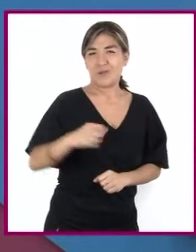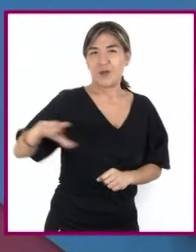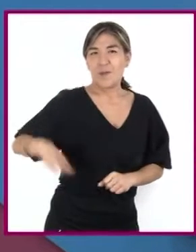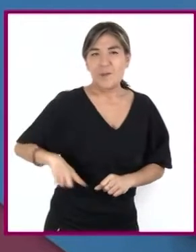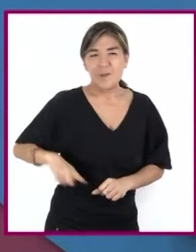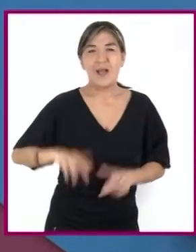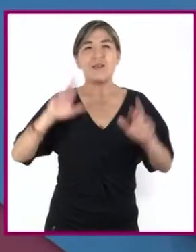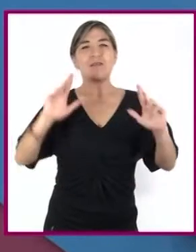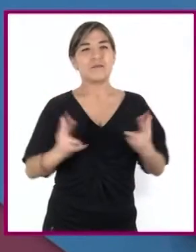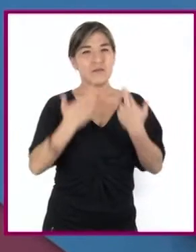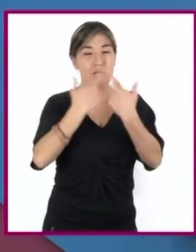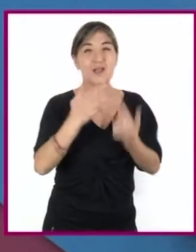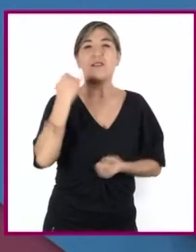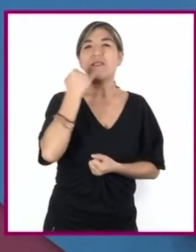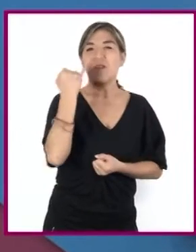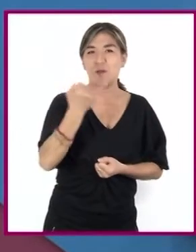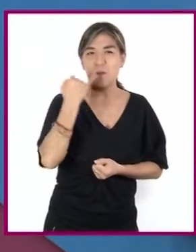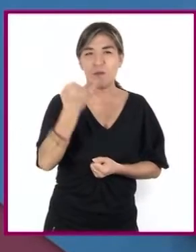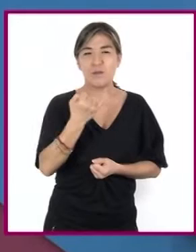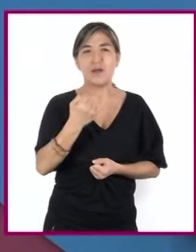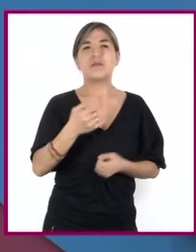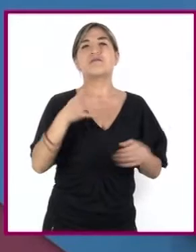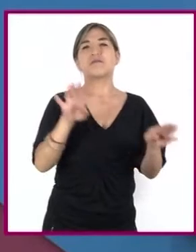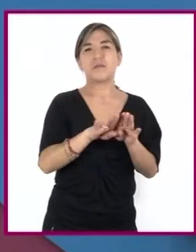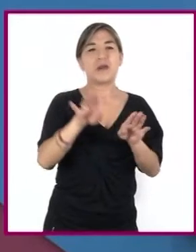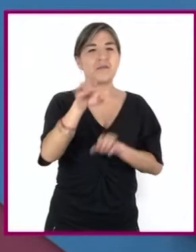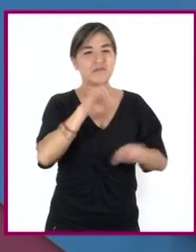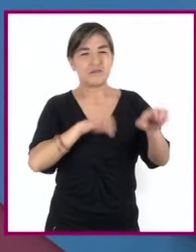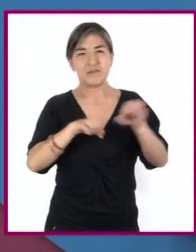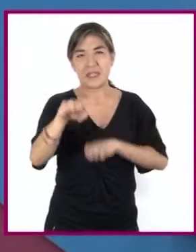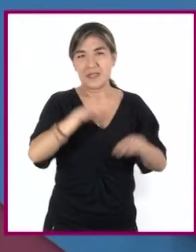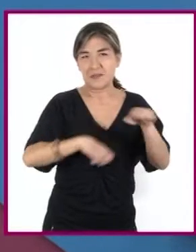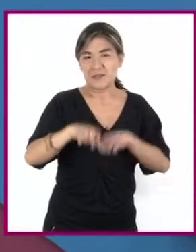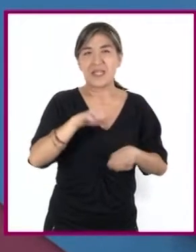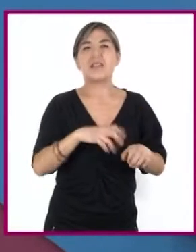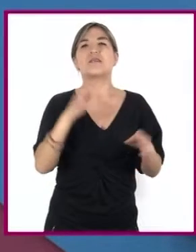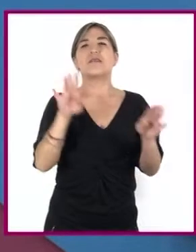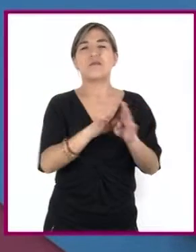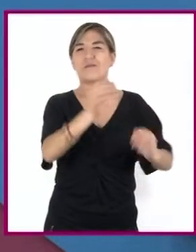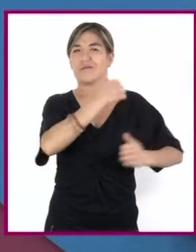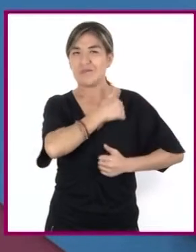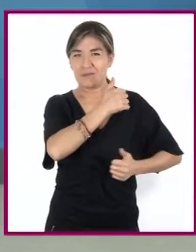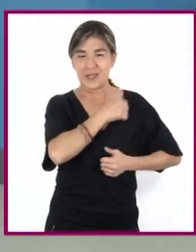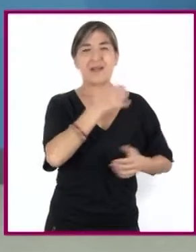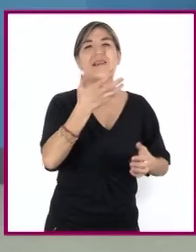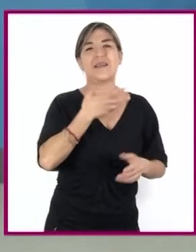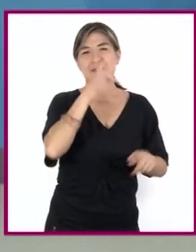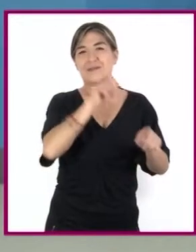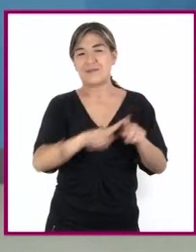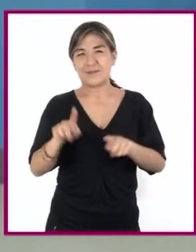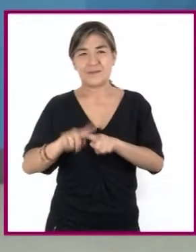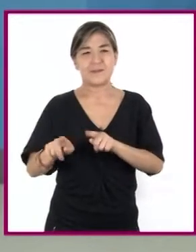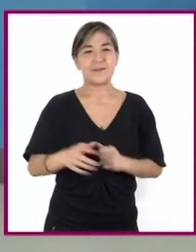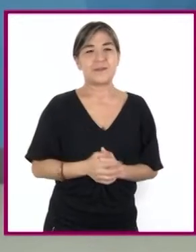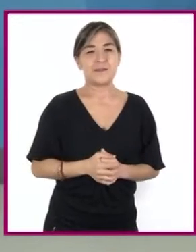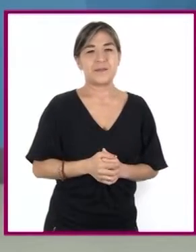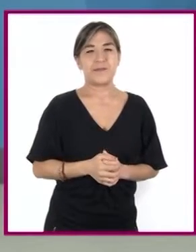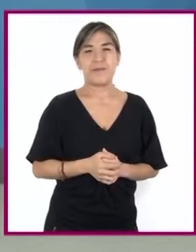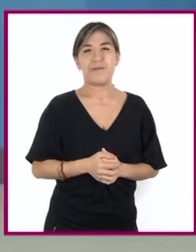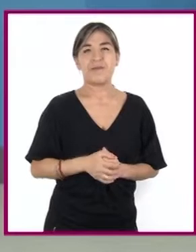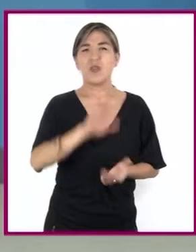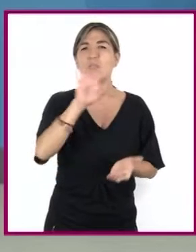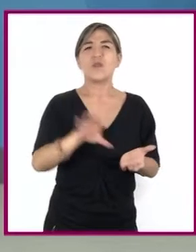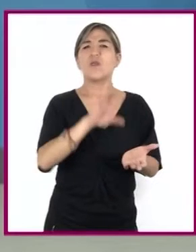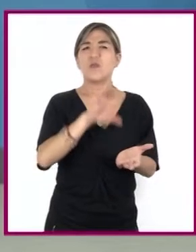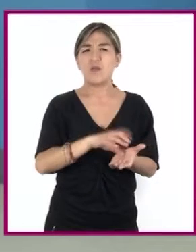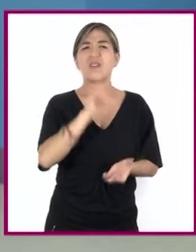religión, idioma, compañías comerciales, bases militares, entre otros. Por